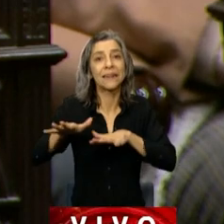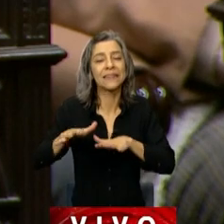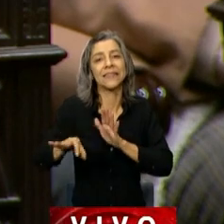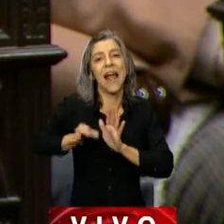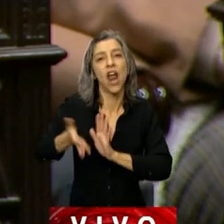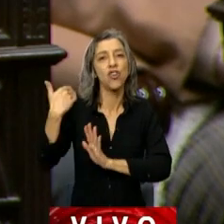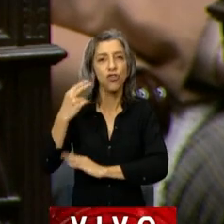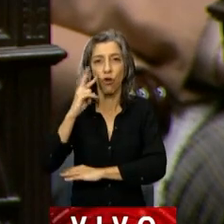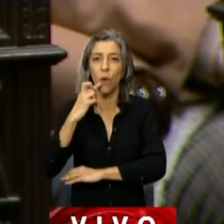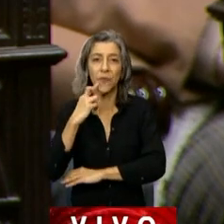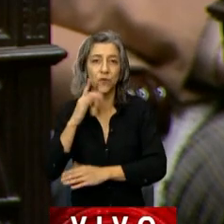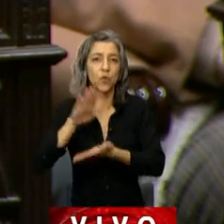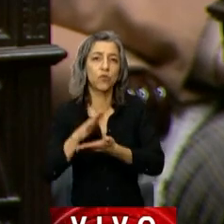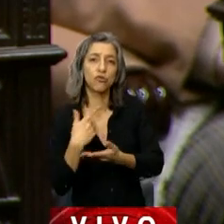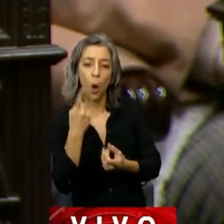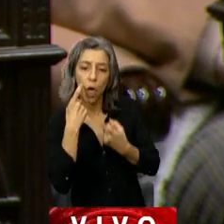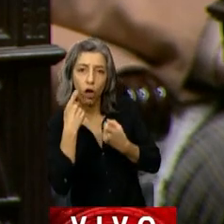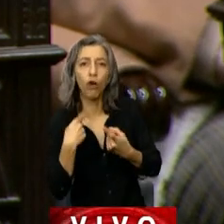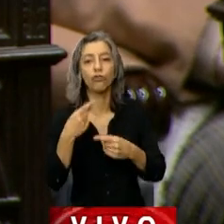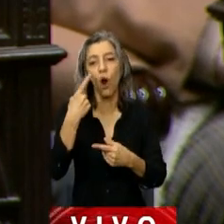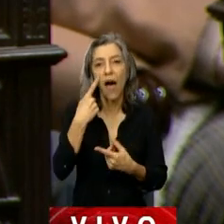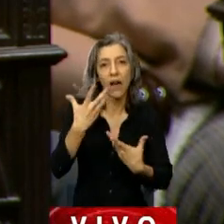de control de las vigilancias de las infecciones, la